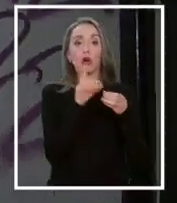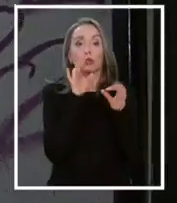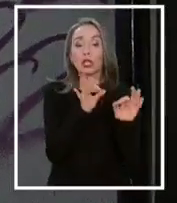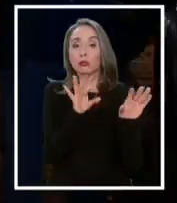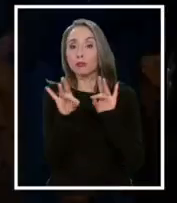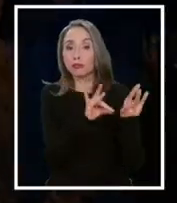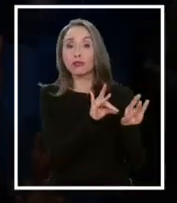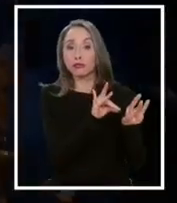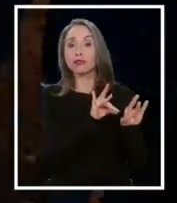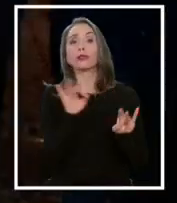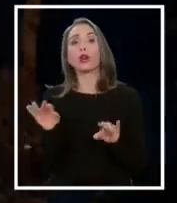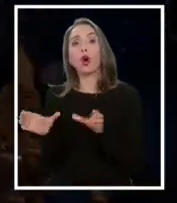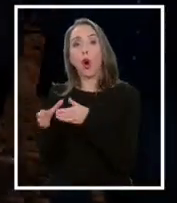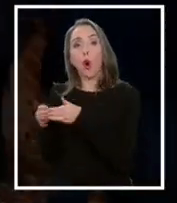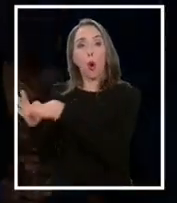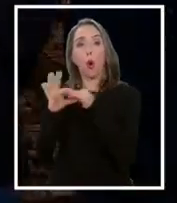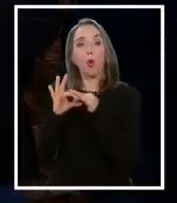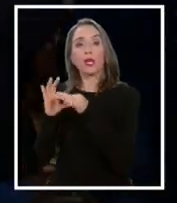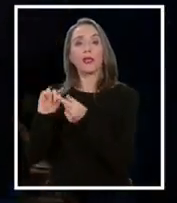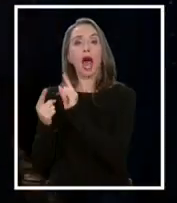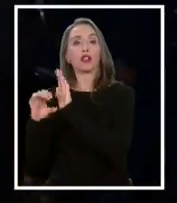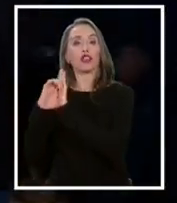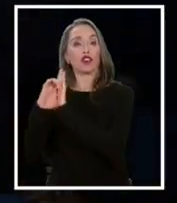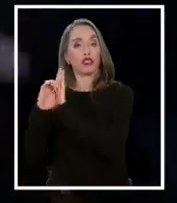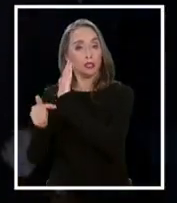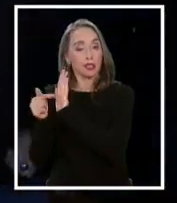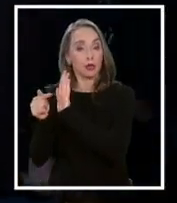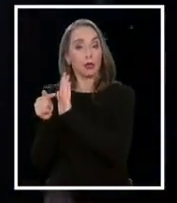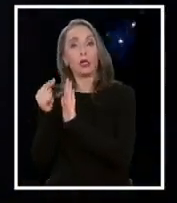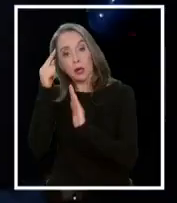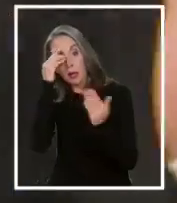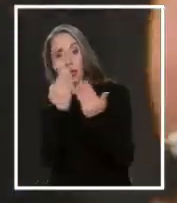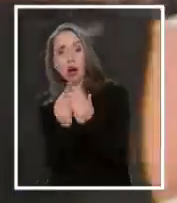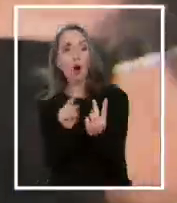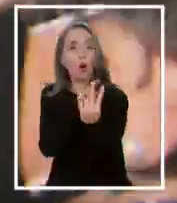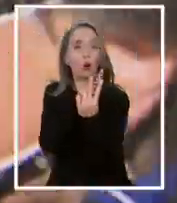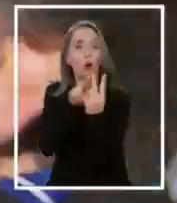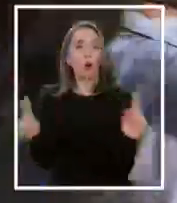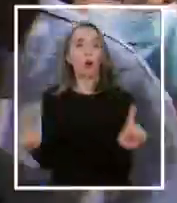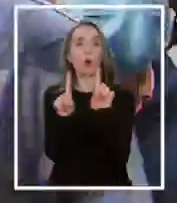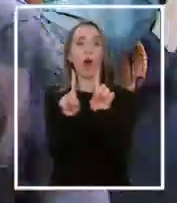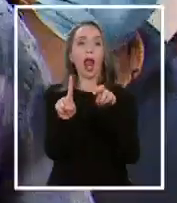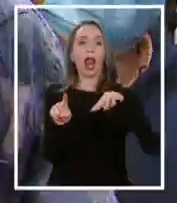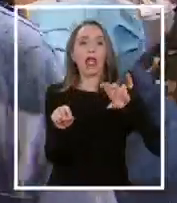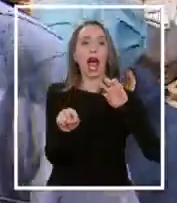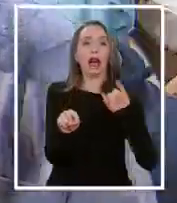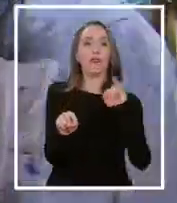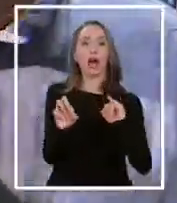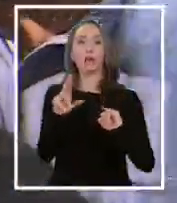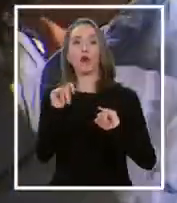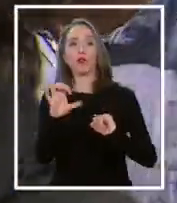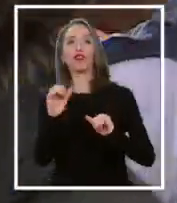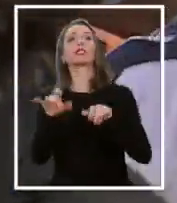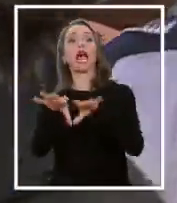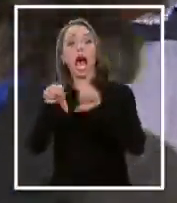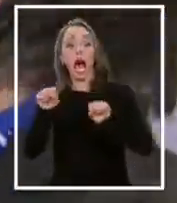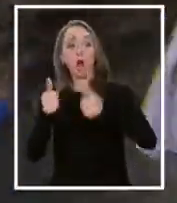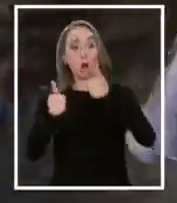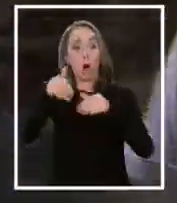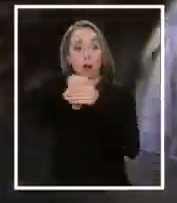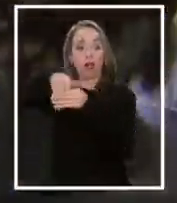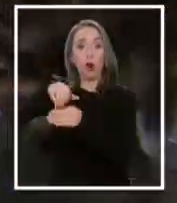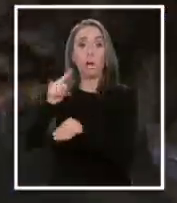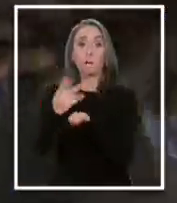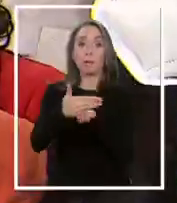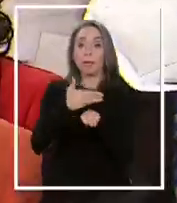en la unidad constituyente ven como opción es enfrentar eventualmente a narváez si pregunta en una primaria convencional aunque no descartan